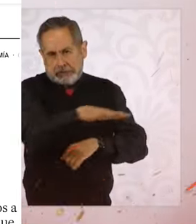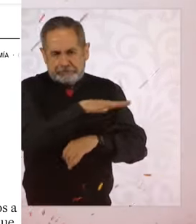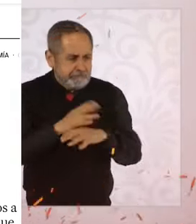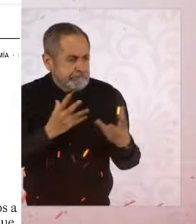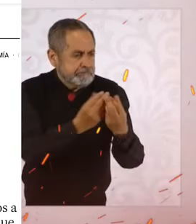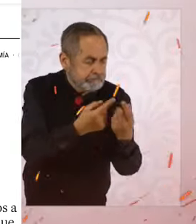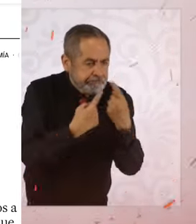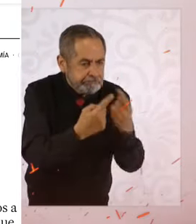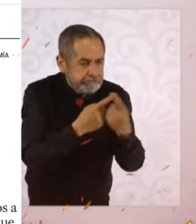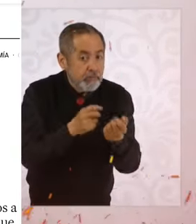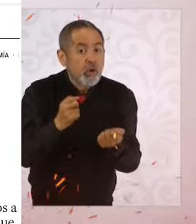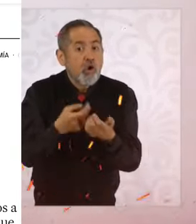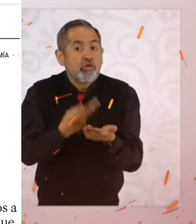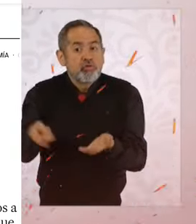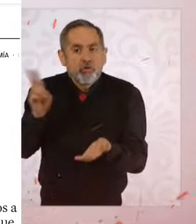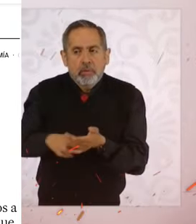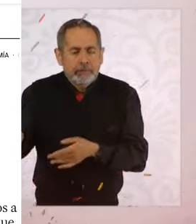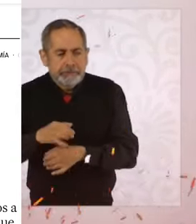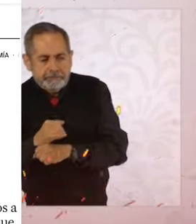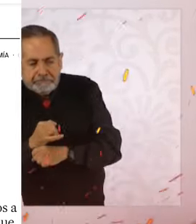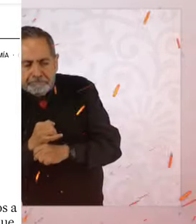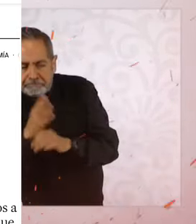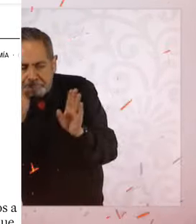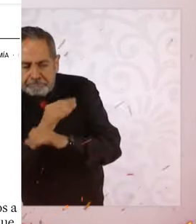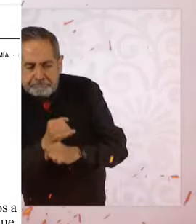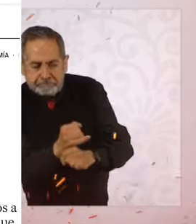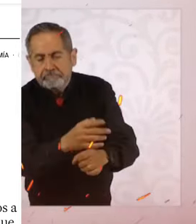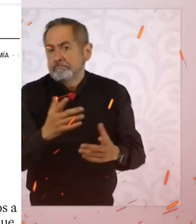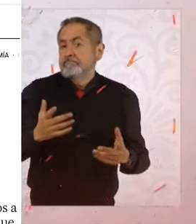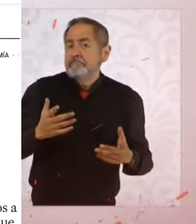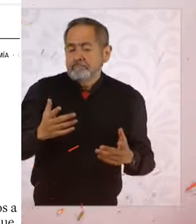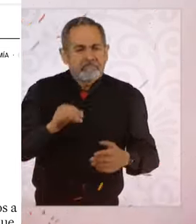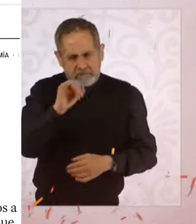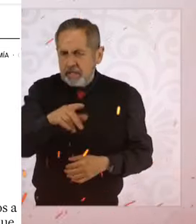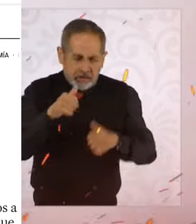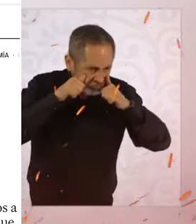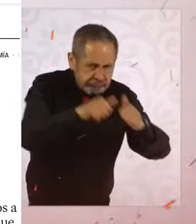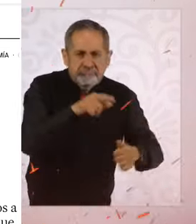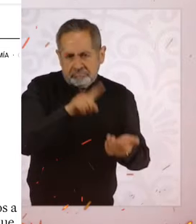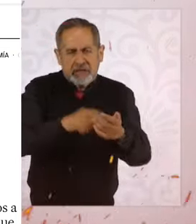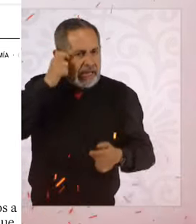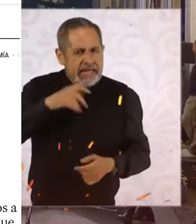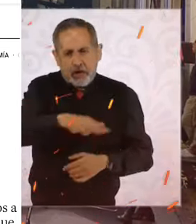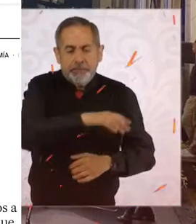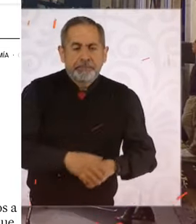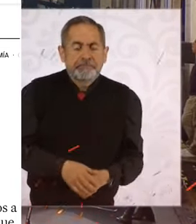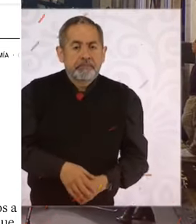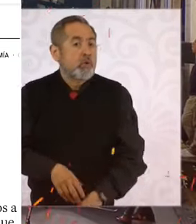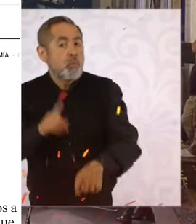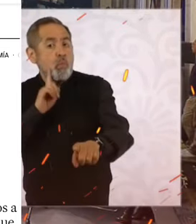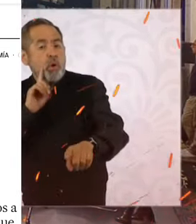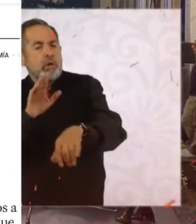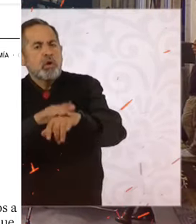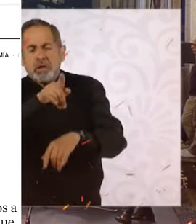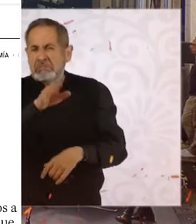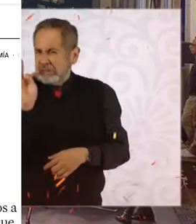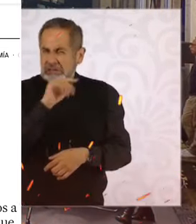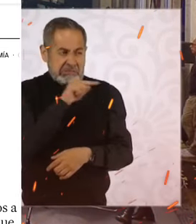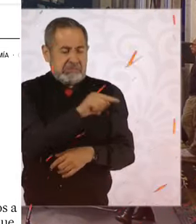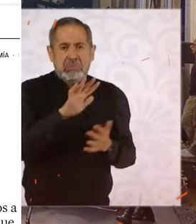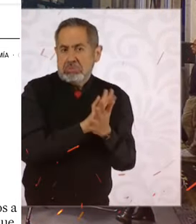mismo tiempo con la inteligencia e investigación que se está desarrollando. Entonces, sí estamos trabajando sobre el tema Guerrero. Sobre la investigación también de la posible colusión de